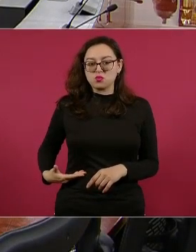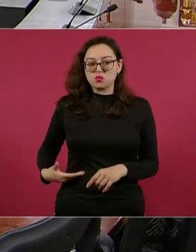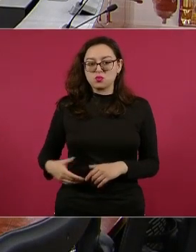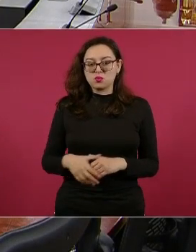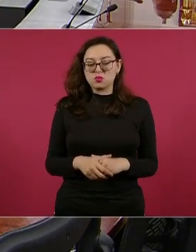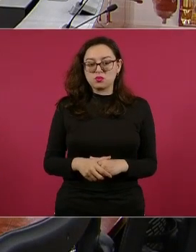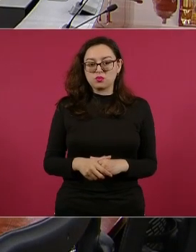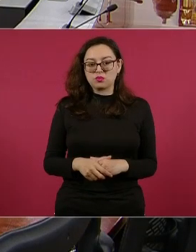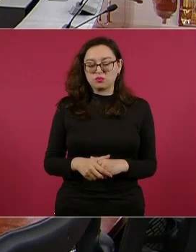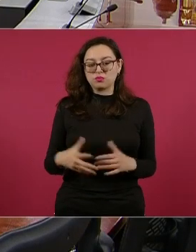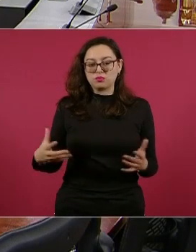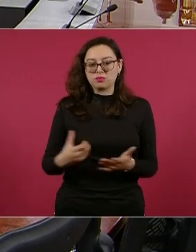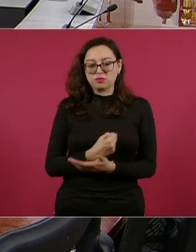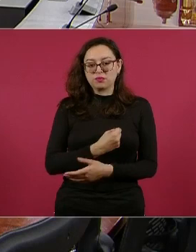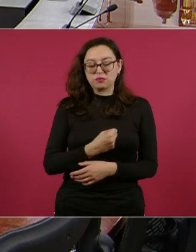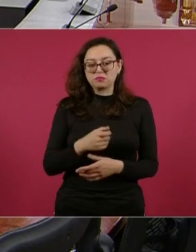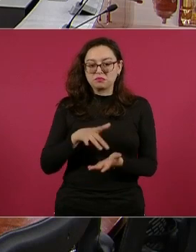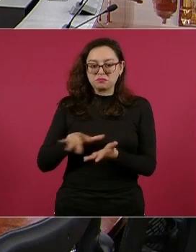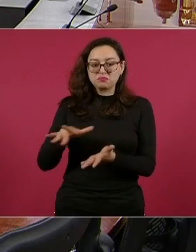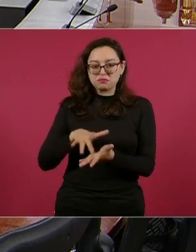gobierno.